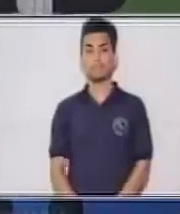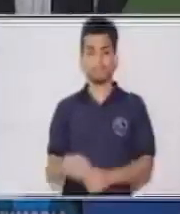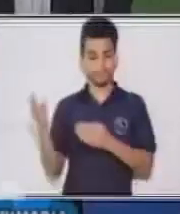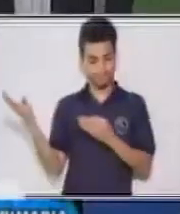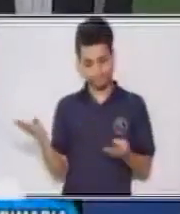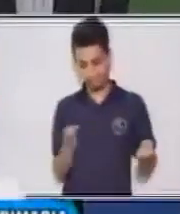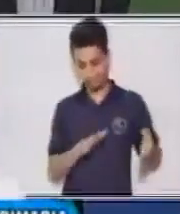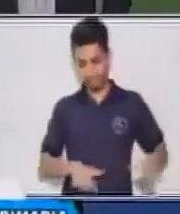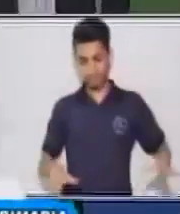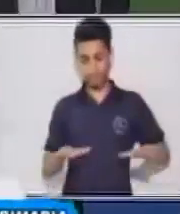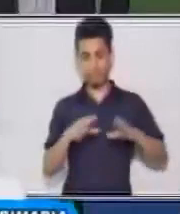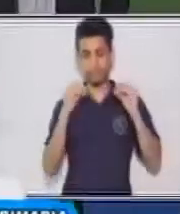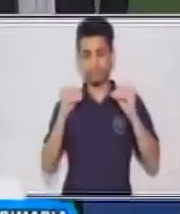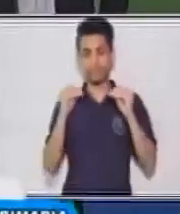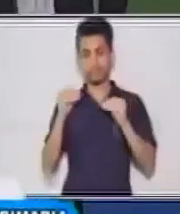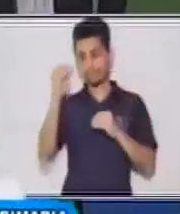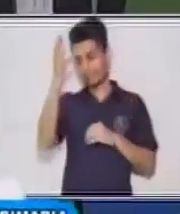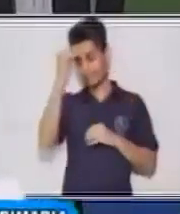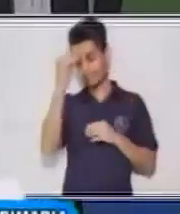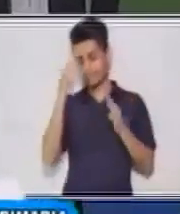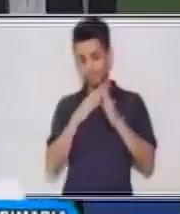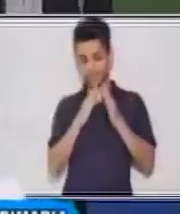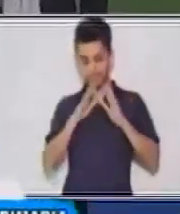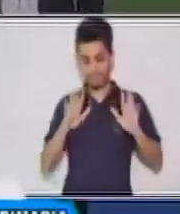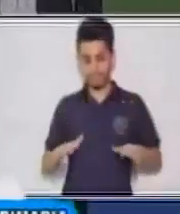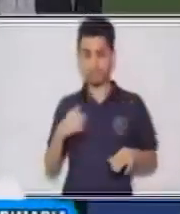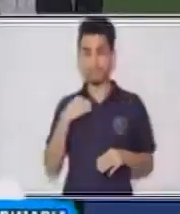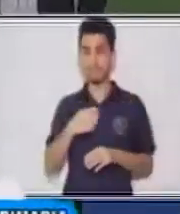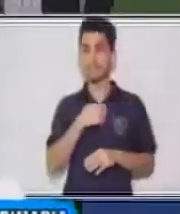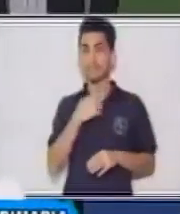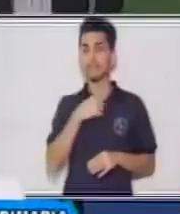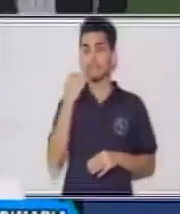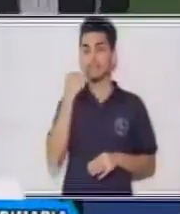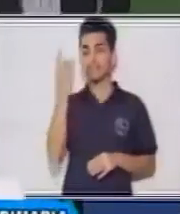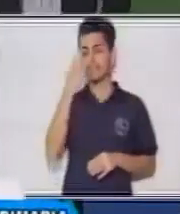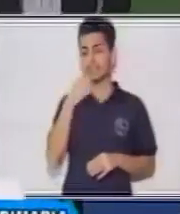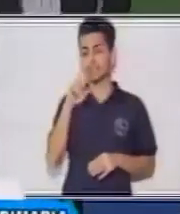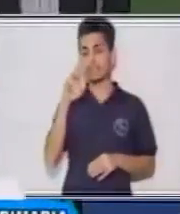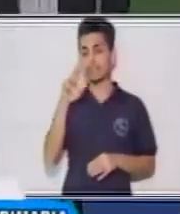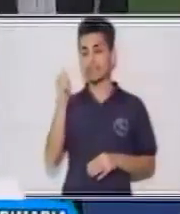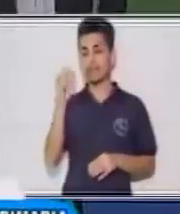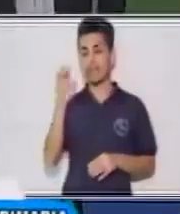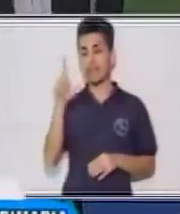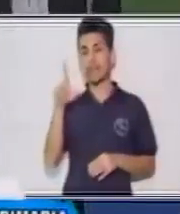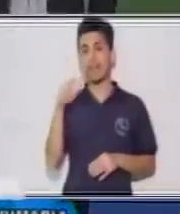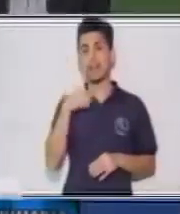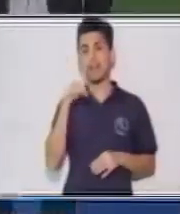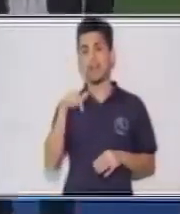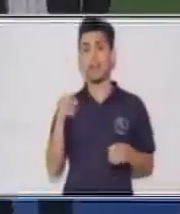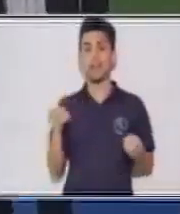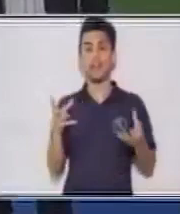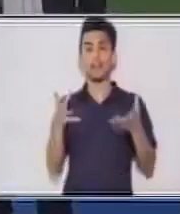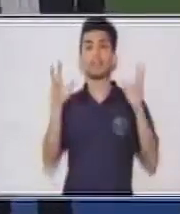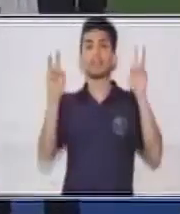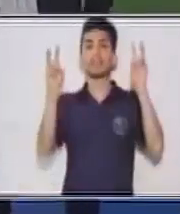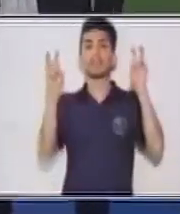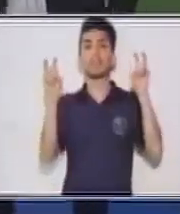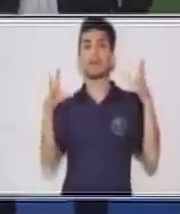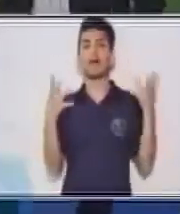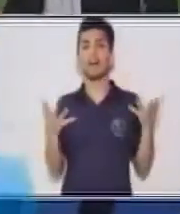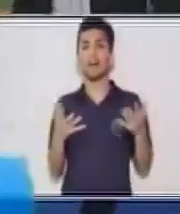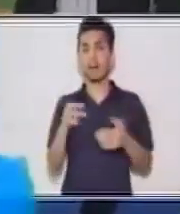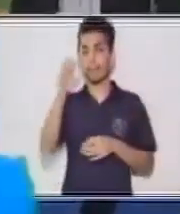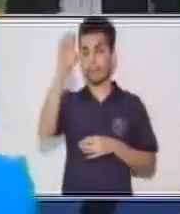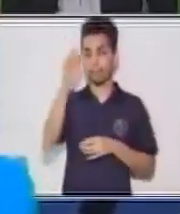Bienvenido a este espacio educativo Aprendo en Casa. Soy Israel Colón y en esta oportunidad desarrollaré el tema